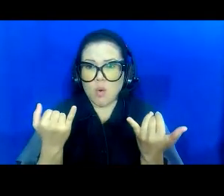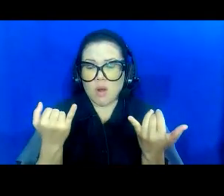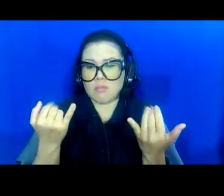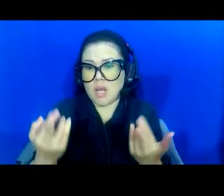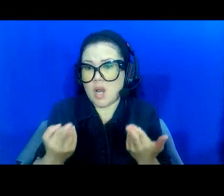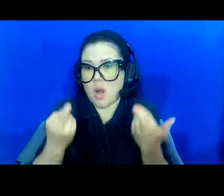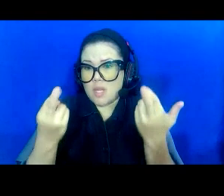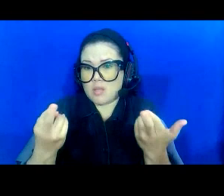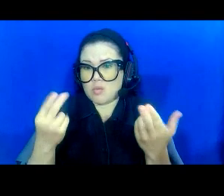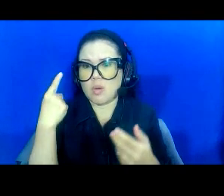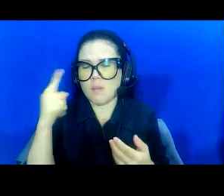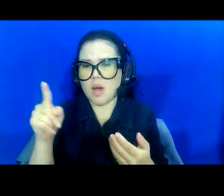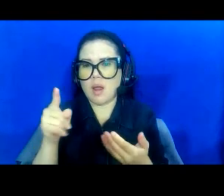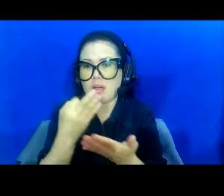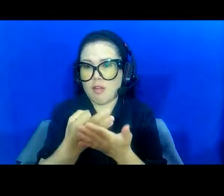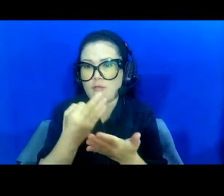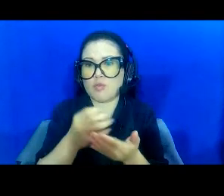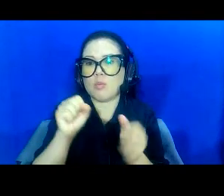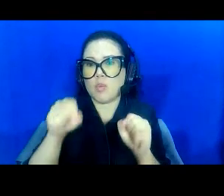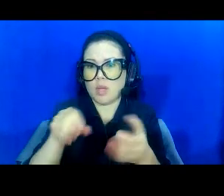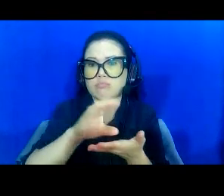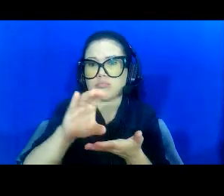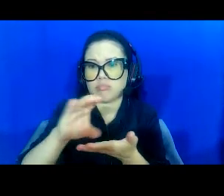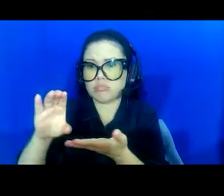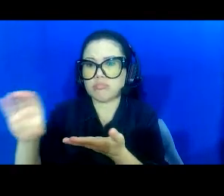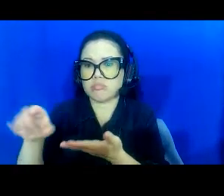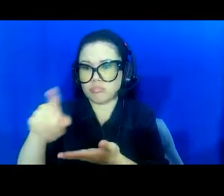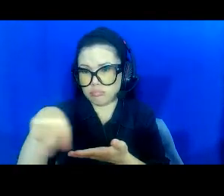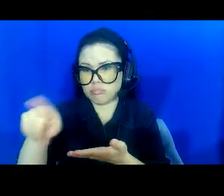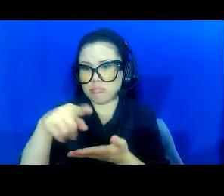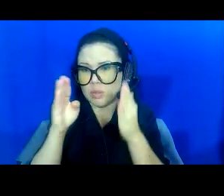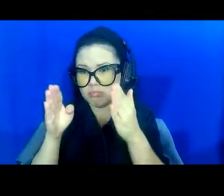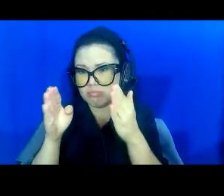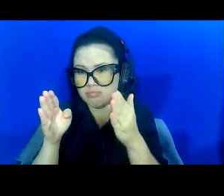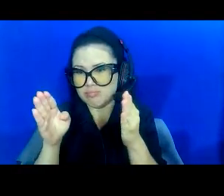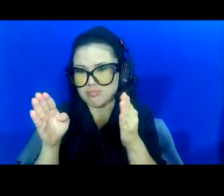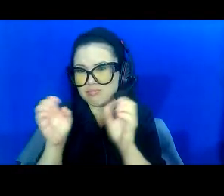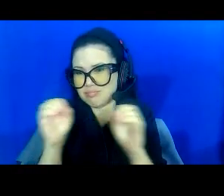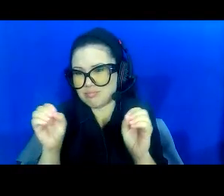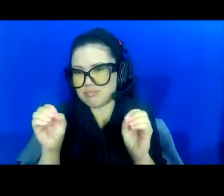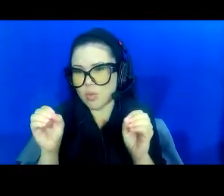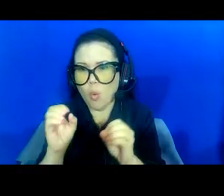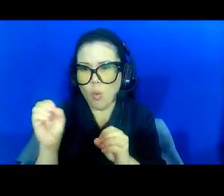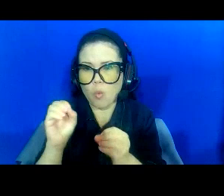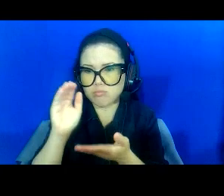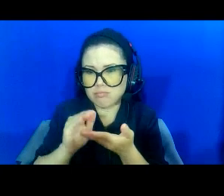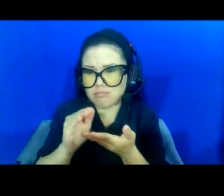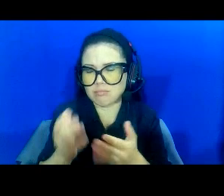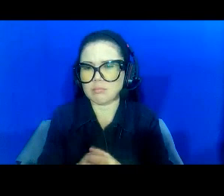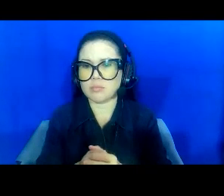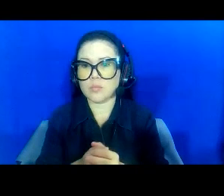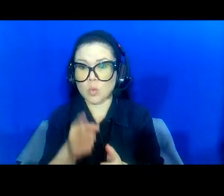también lleguen a esas otras áreas que no se están viendo. Sí. Alan y Carlos, ¿quieren agregar algo sobre la pregunta de